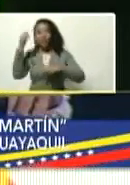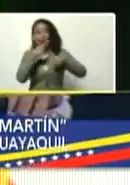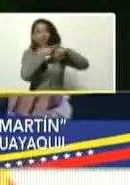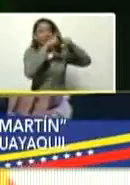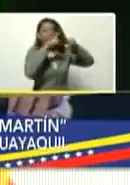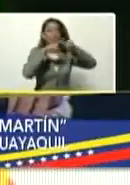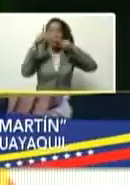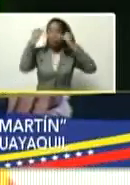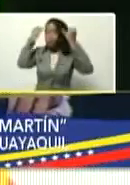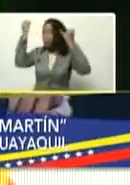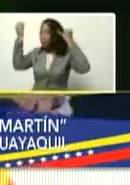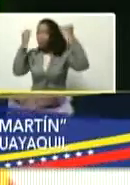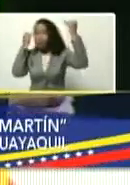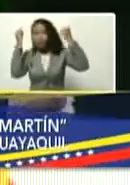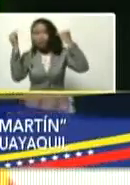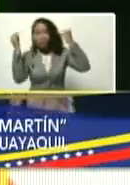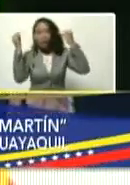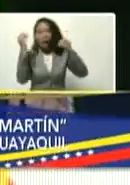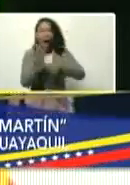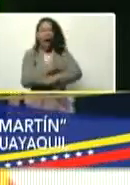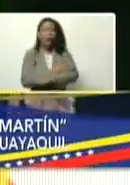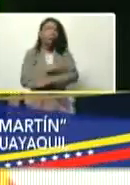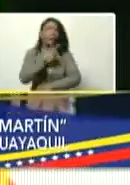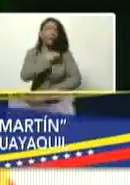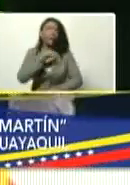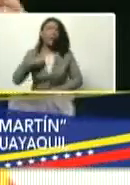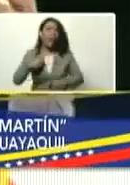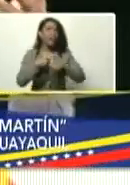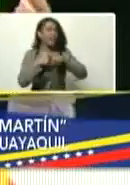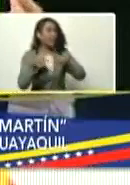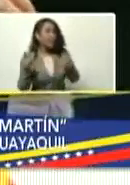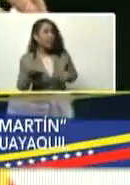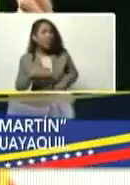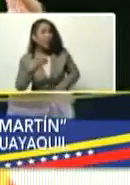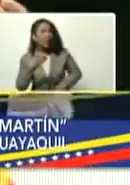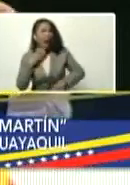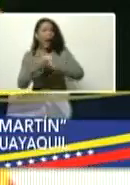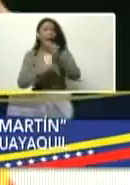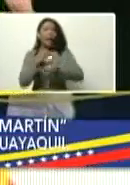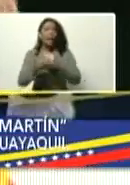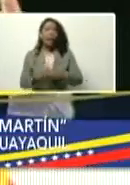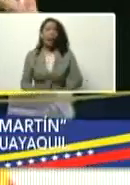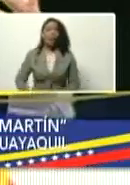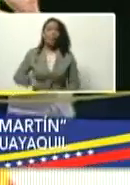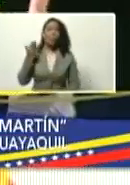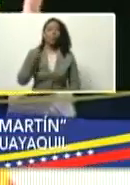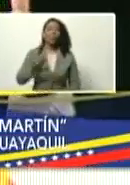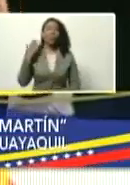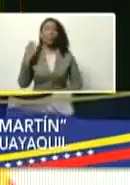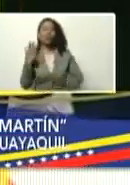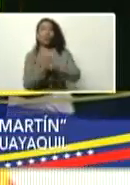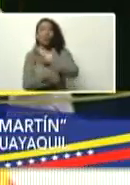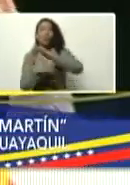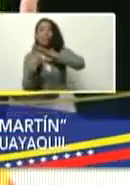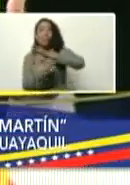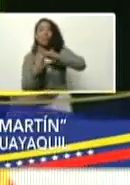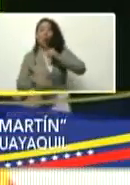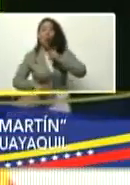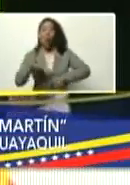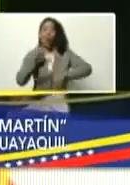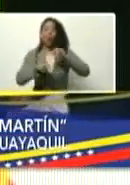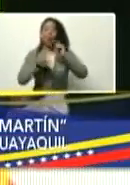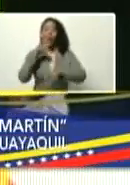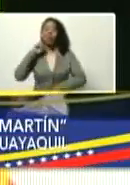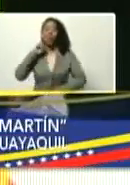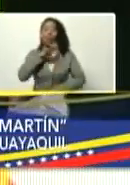esos antecedentes personales diferentes puedan ser el eje fundamental sobre el cual se construye la